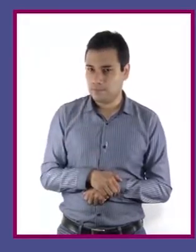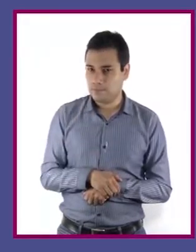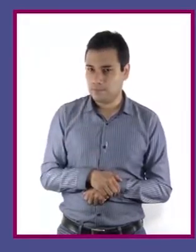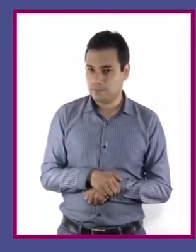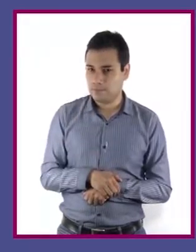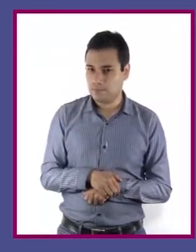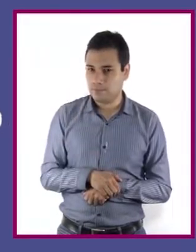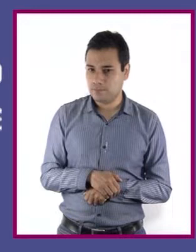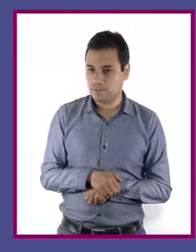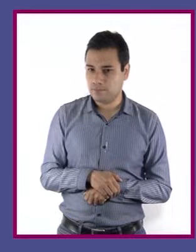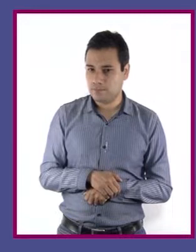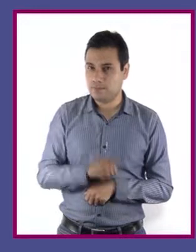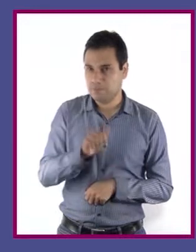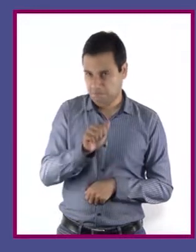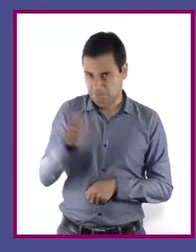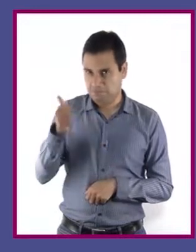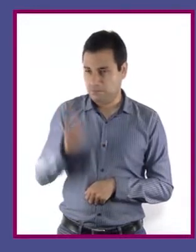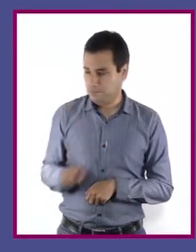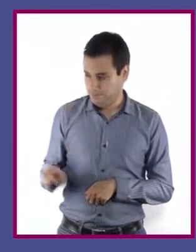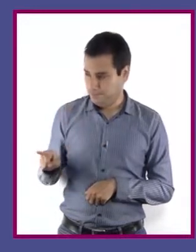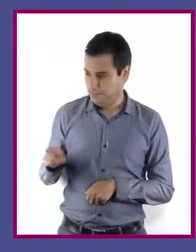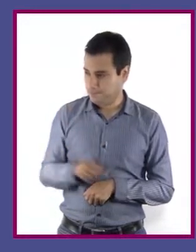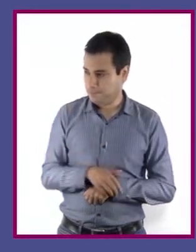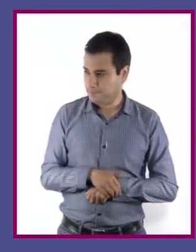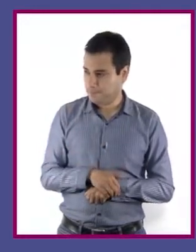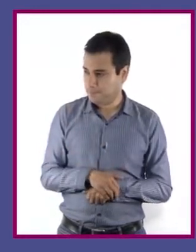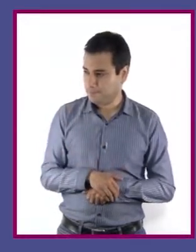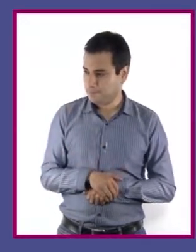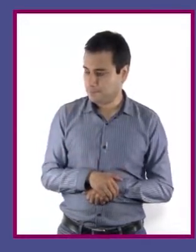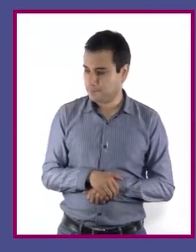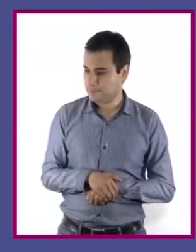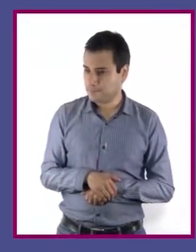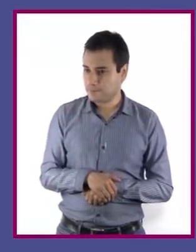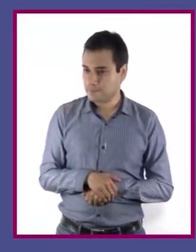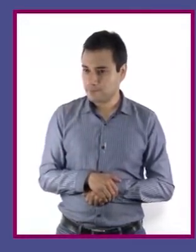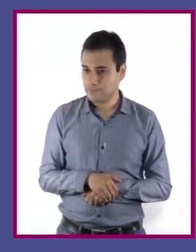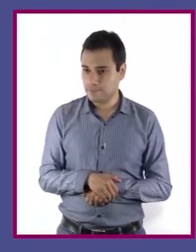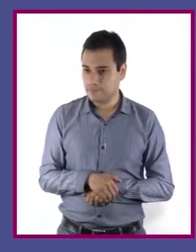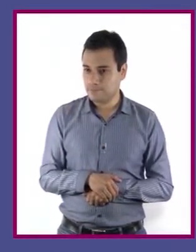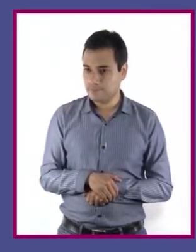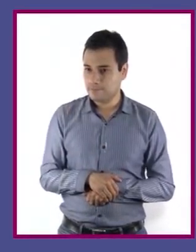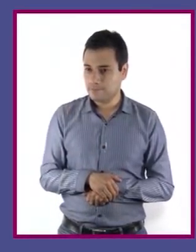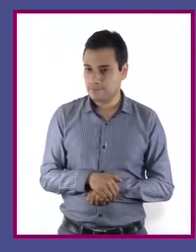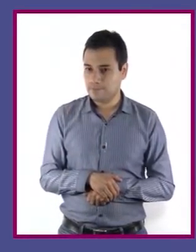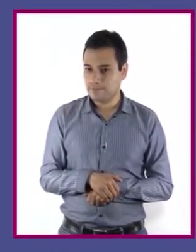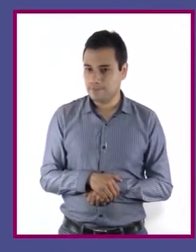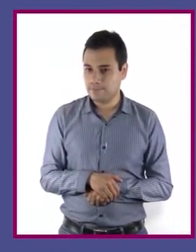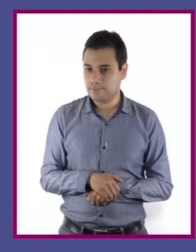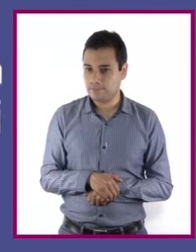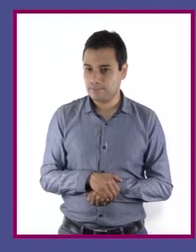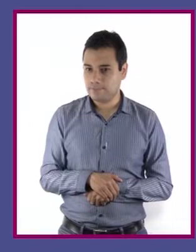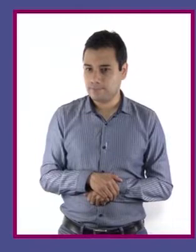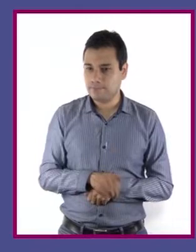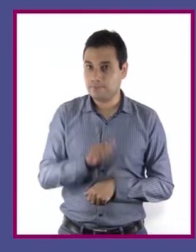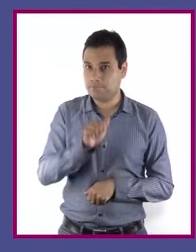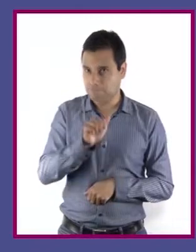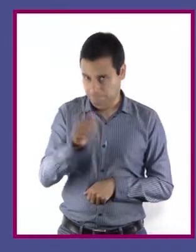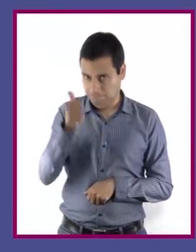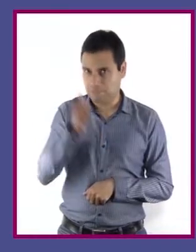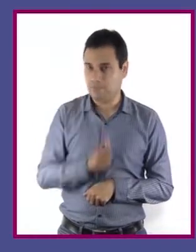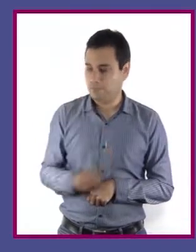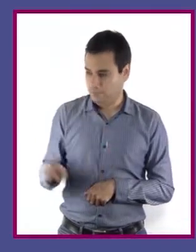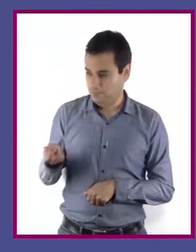como... La expresión corporal al momento de interpretar un personaje debe ser...